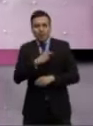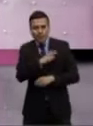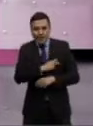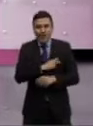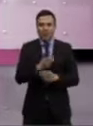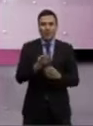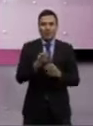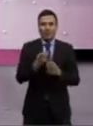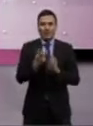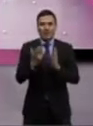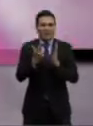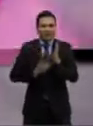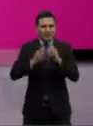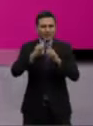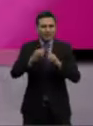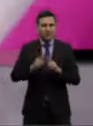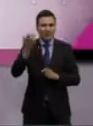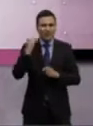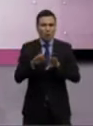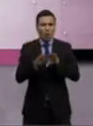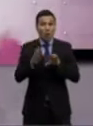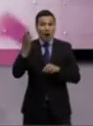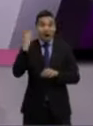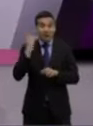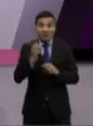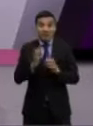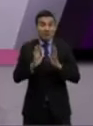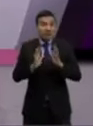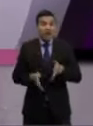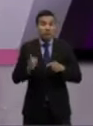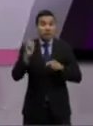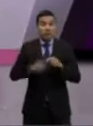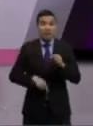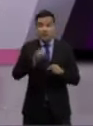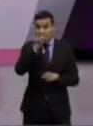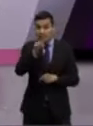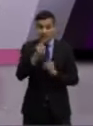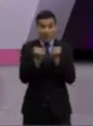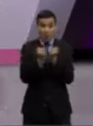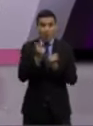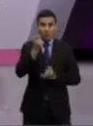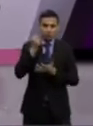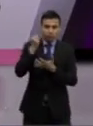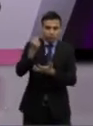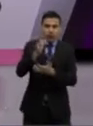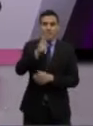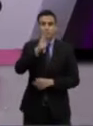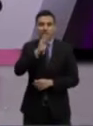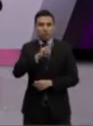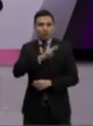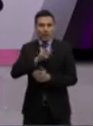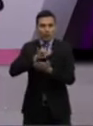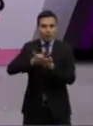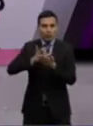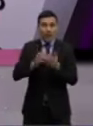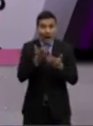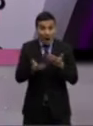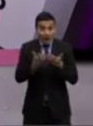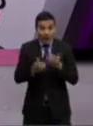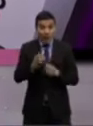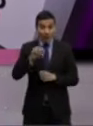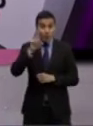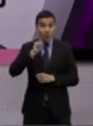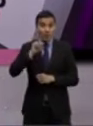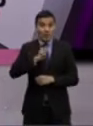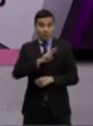esas herramientas? ¿Dónde están esos centros? Se quitaron totalmente. Igual se le quitaron los apoyos que les daban a las madres solteras. No hay ningún apoyo para las madres